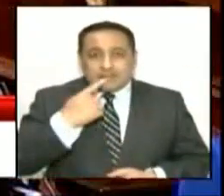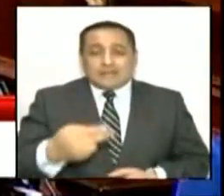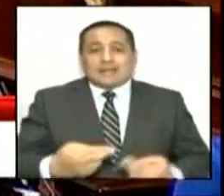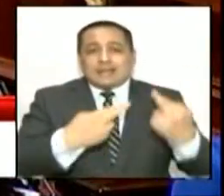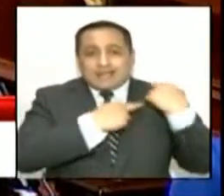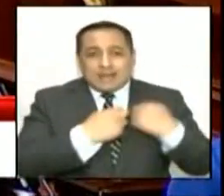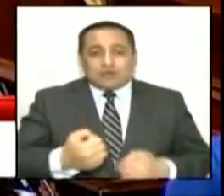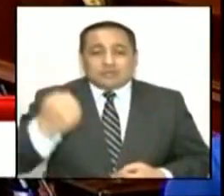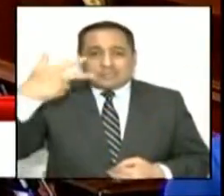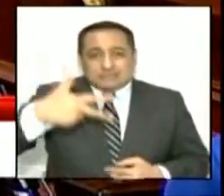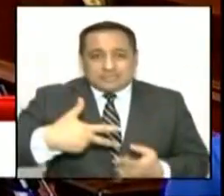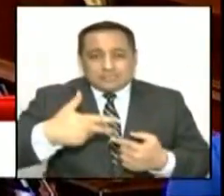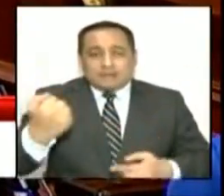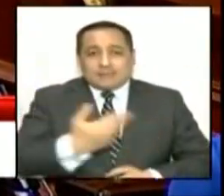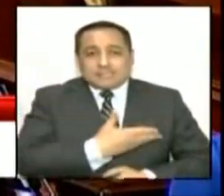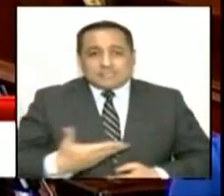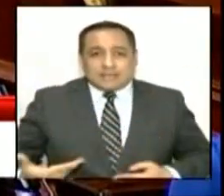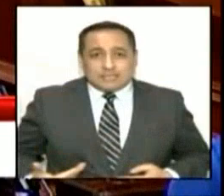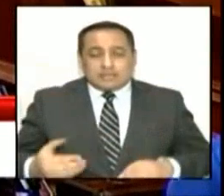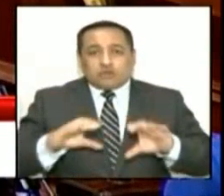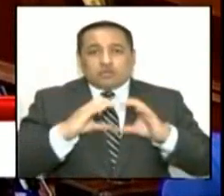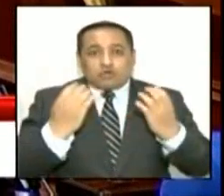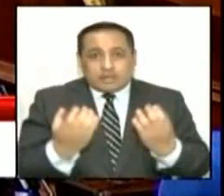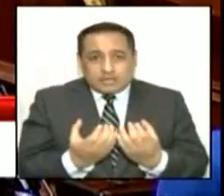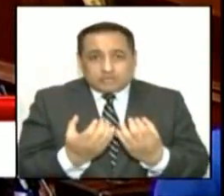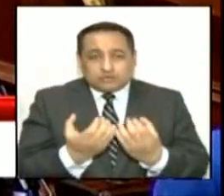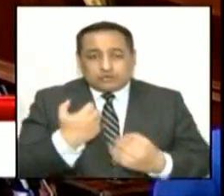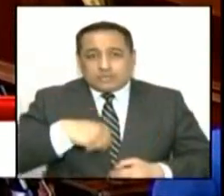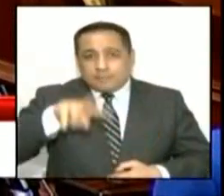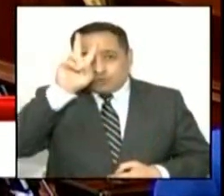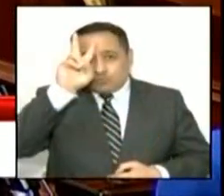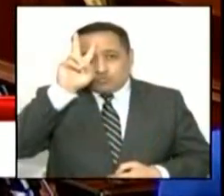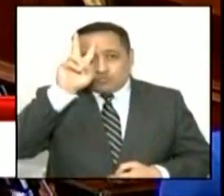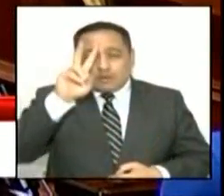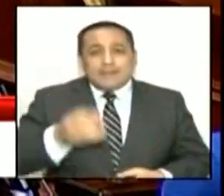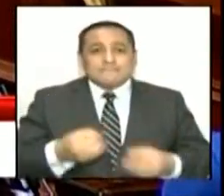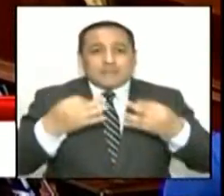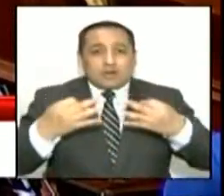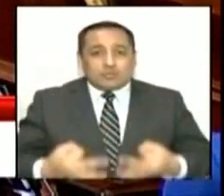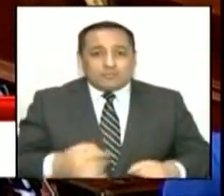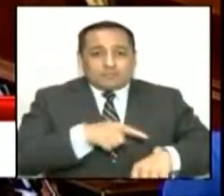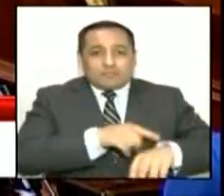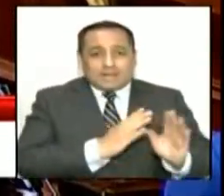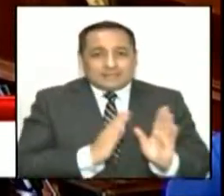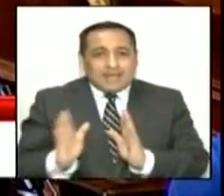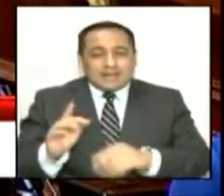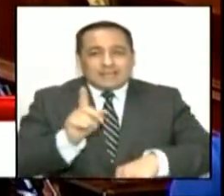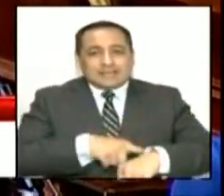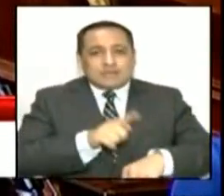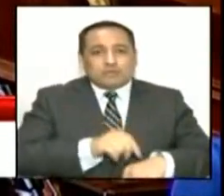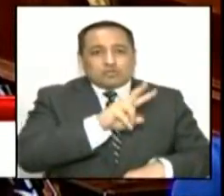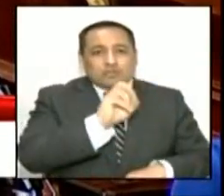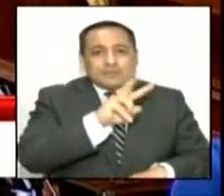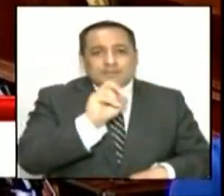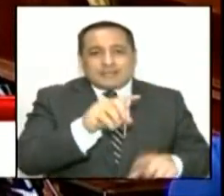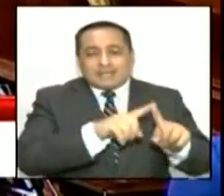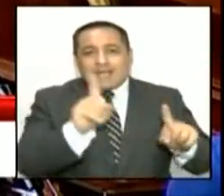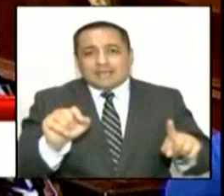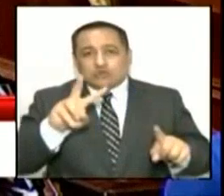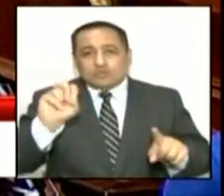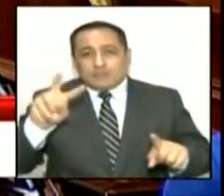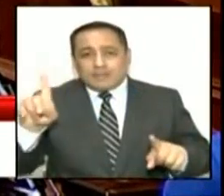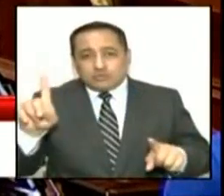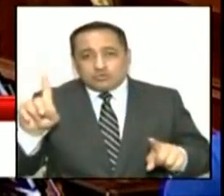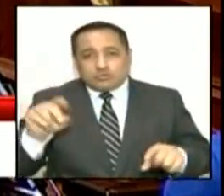de segundo vicepresidente del Congreso de la República para completar el periodo